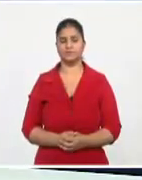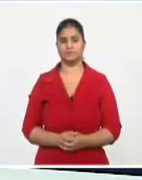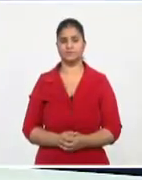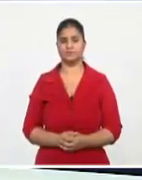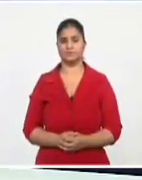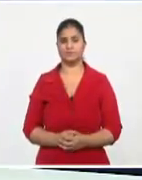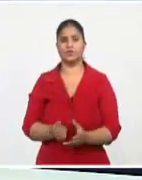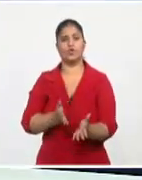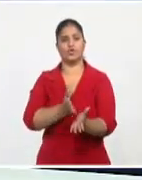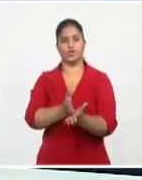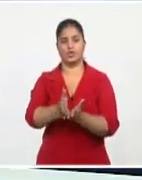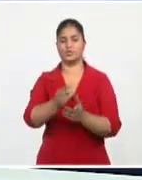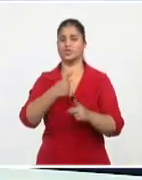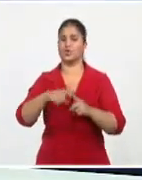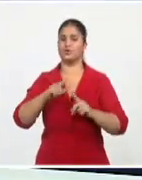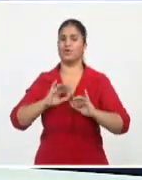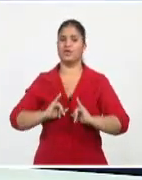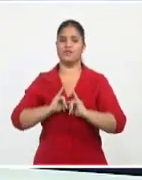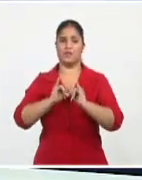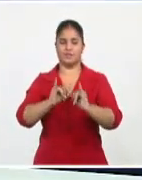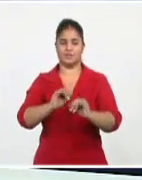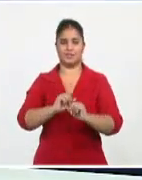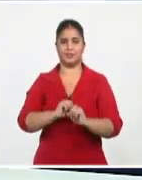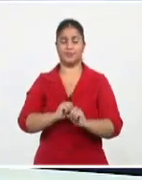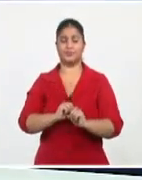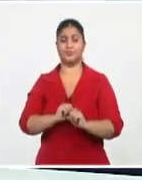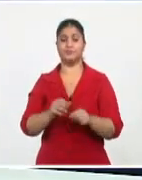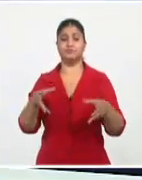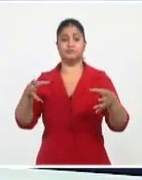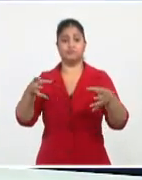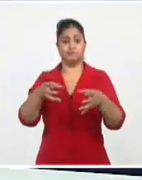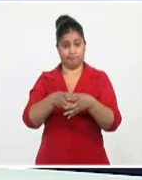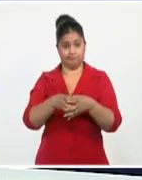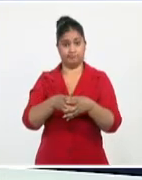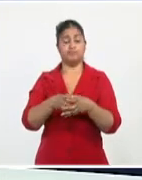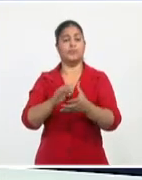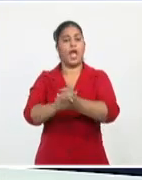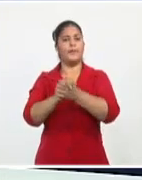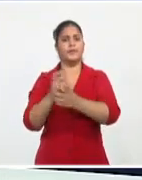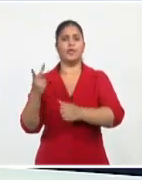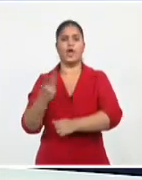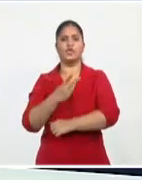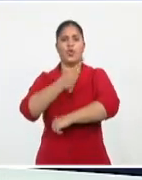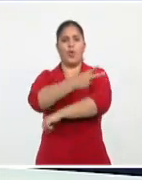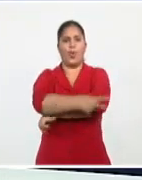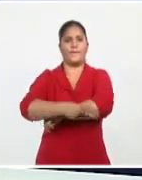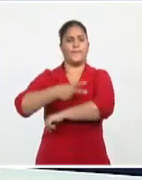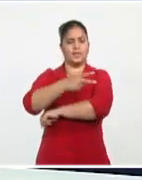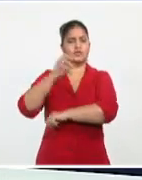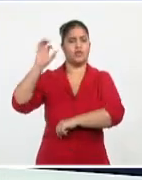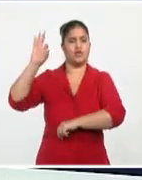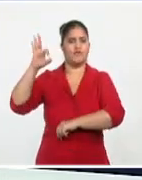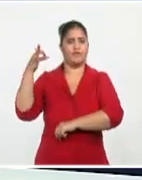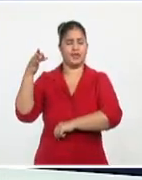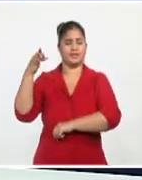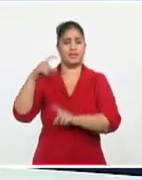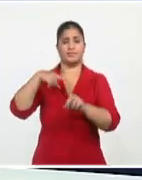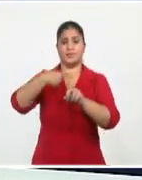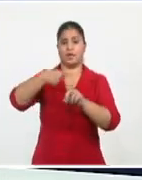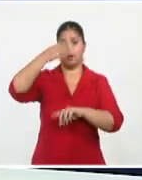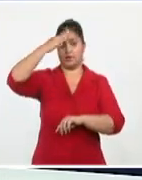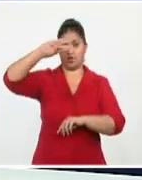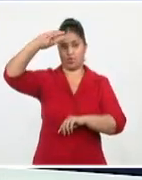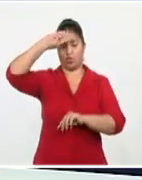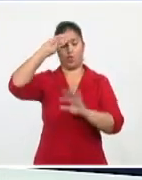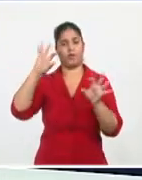Revisamos ahora otros temas. La Asociación de Solidaridad Francia-Cuba lanzó un nuevo llamado a aportar fondos en suelo galo para la